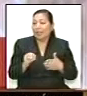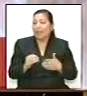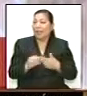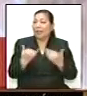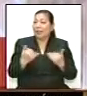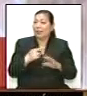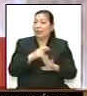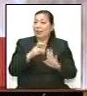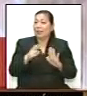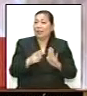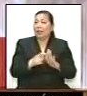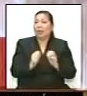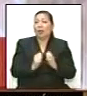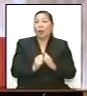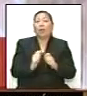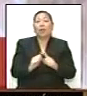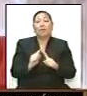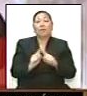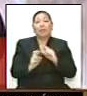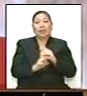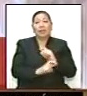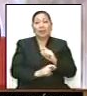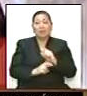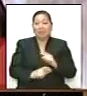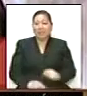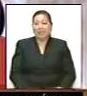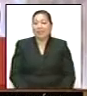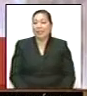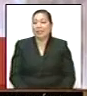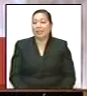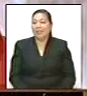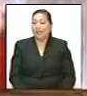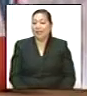proyectos con diferentes países y organizaciones